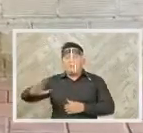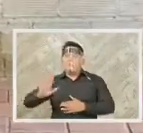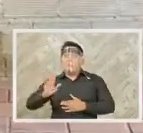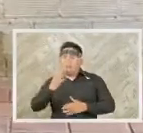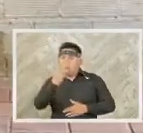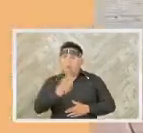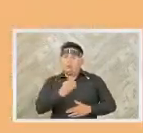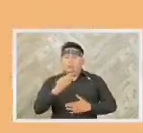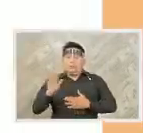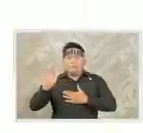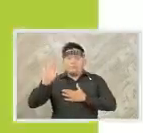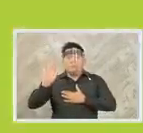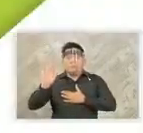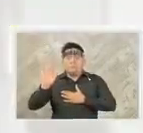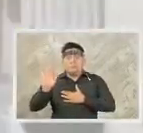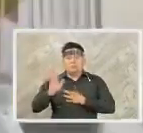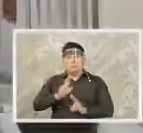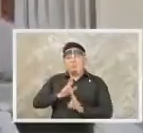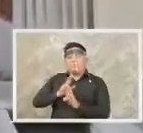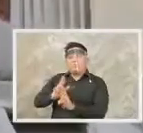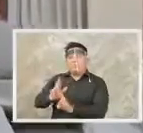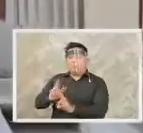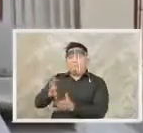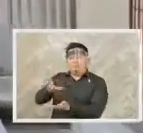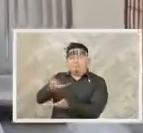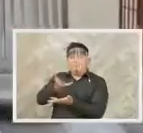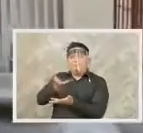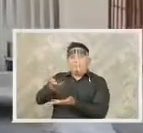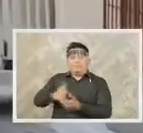en respuesta nos comprometemos.